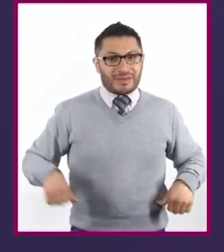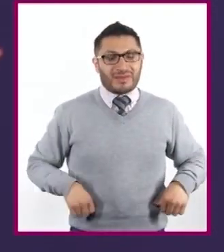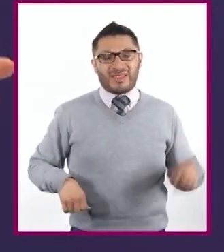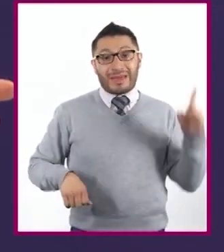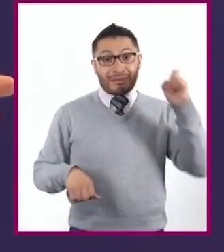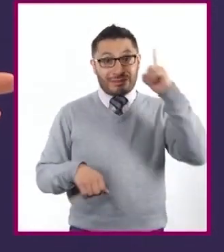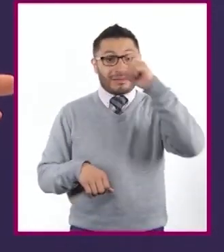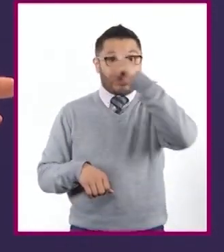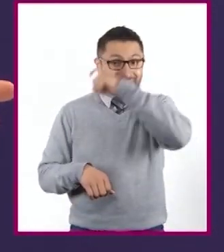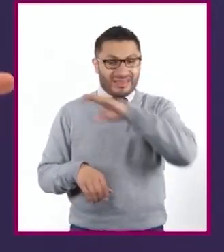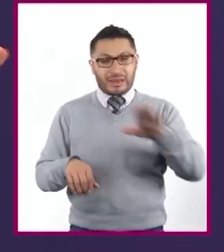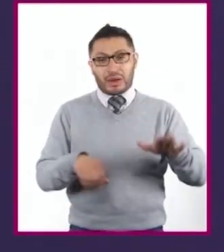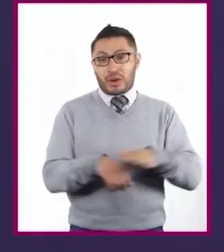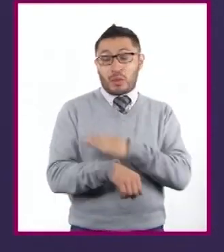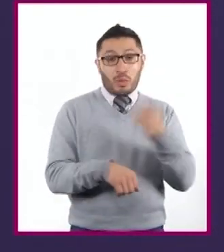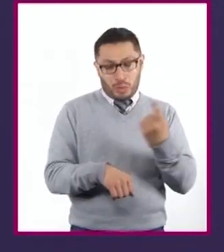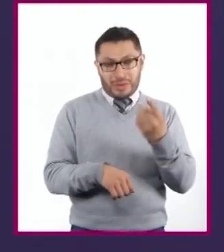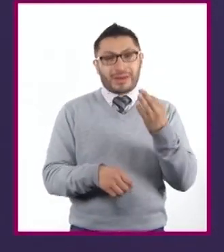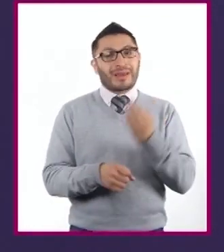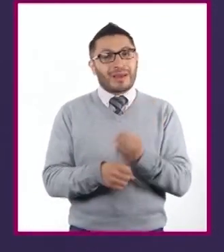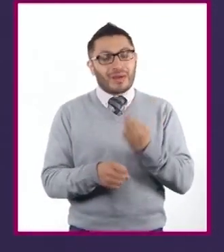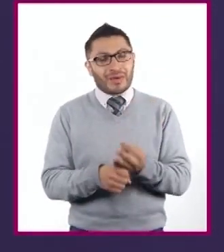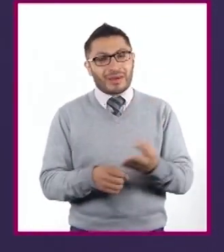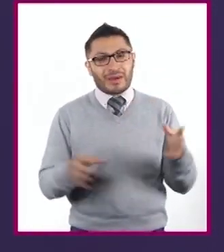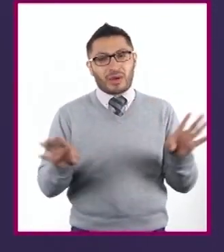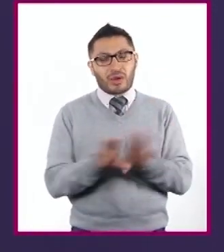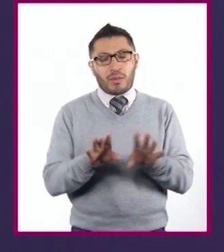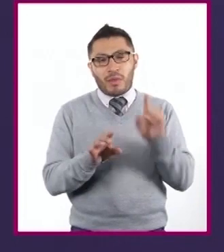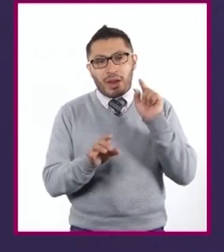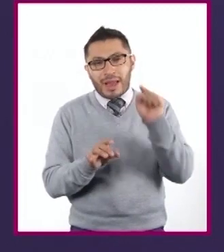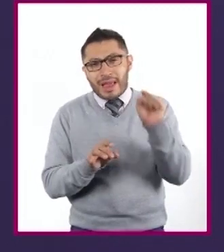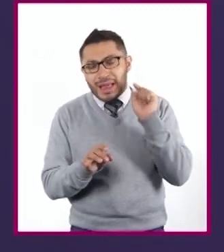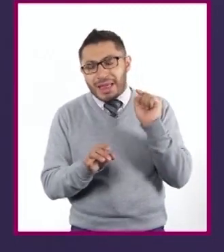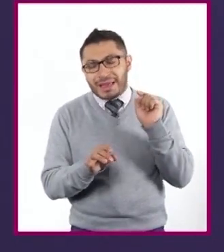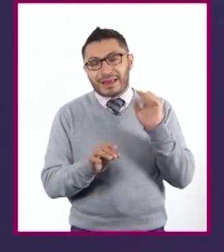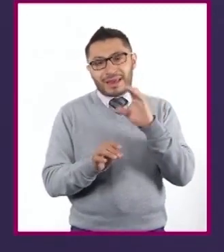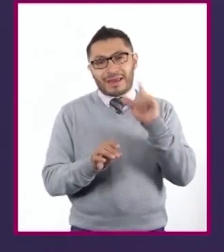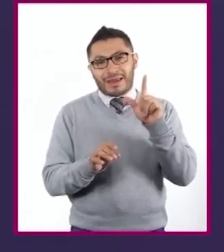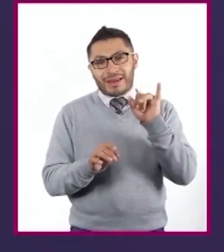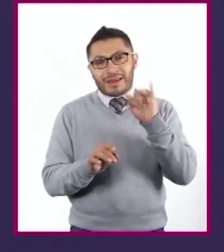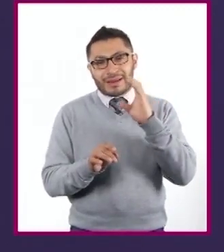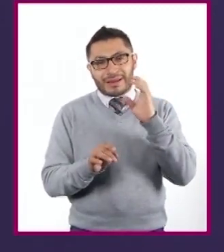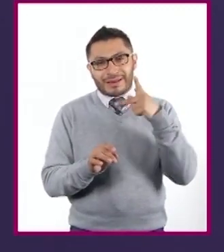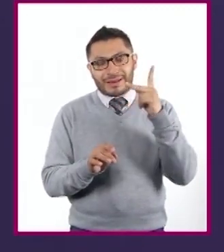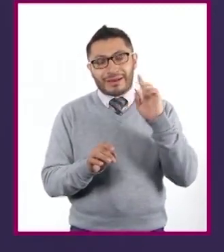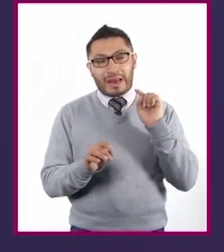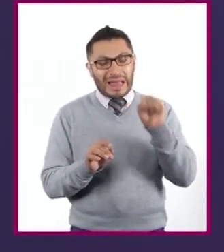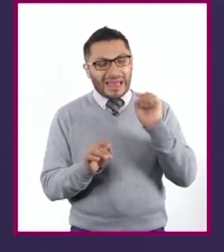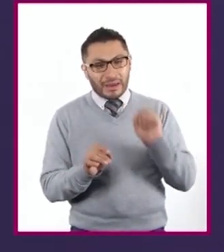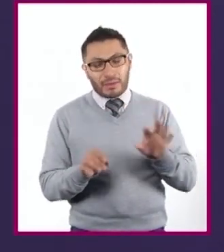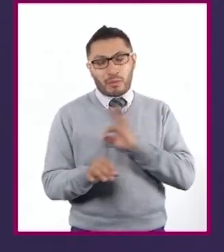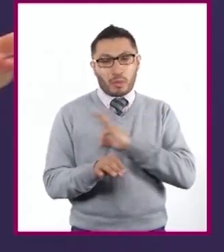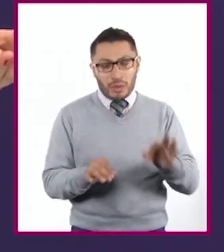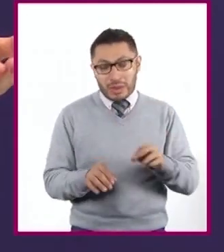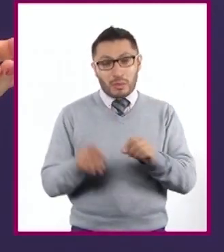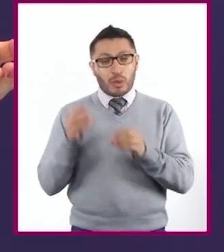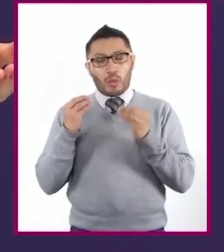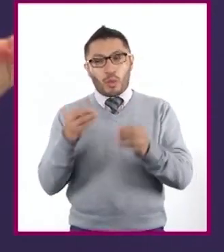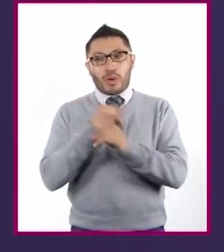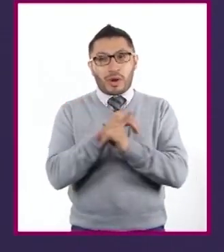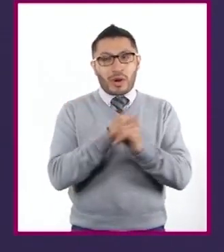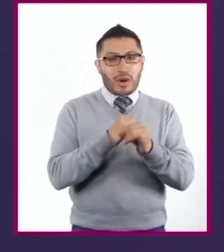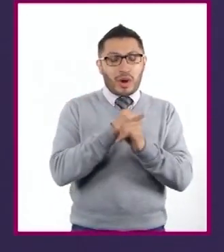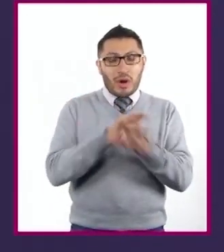compleja, ya que en la actualidad, haciendo un clic, podemos acceder a mucha información de diversas partes del mundo y en